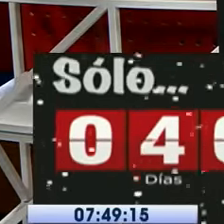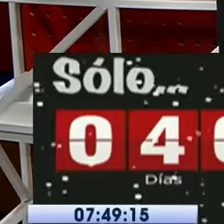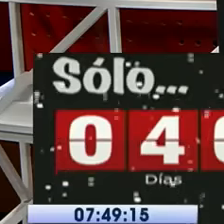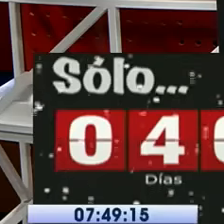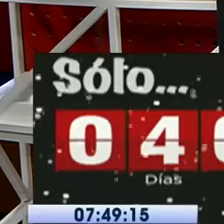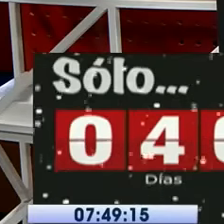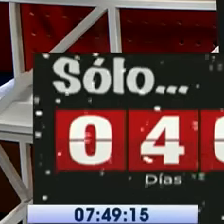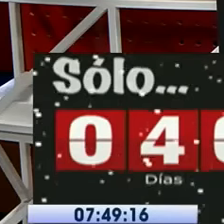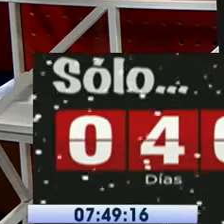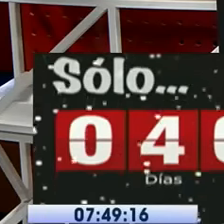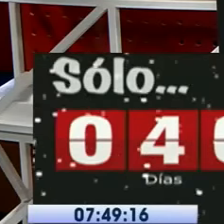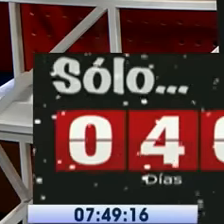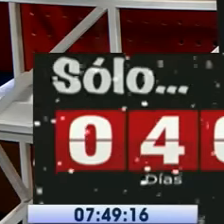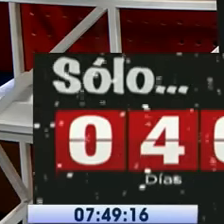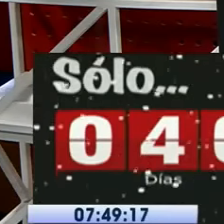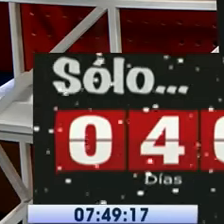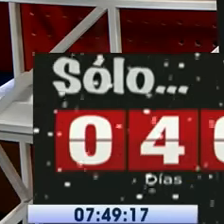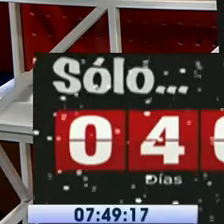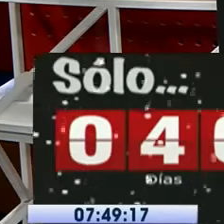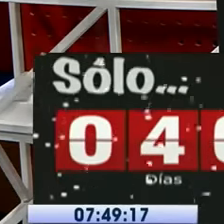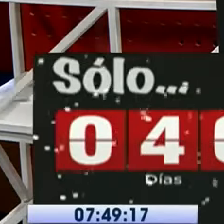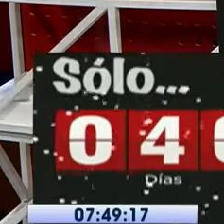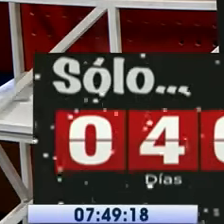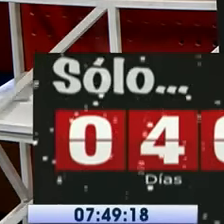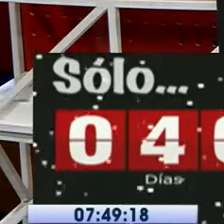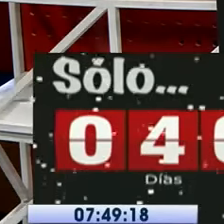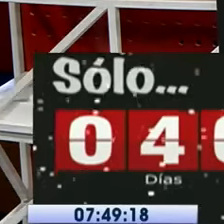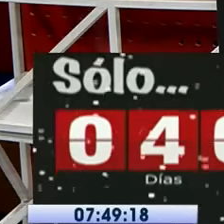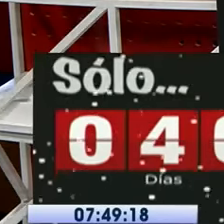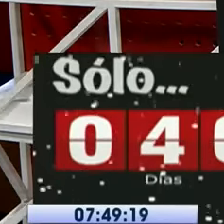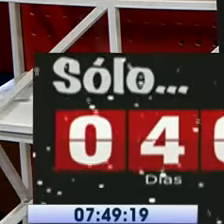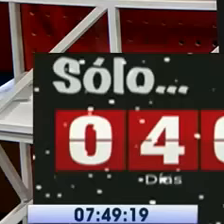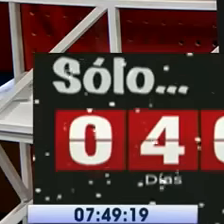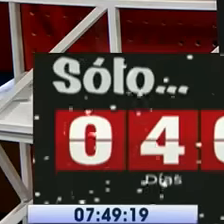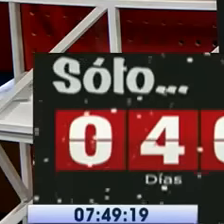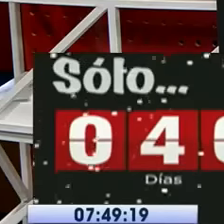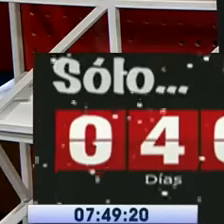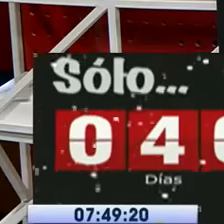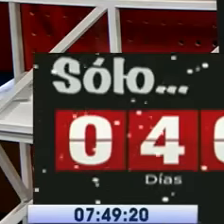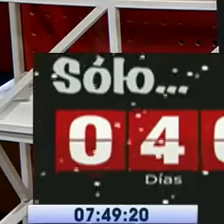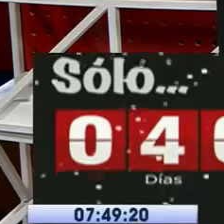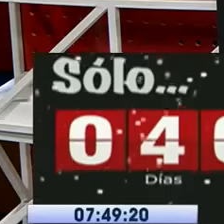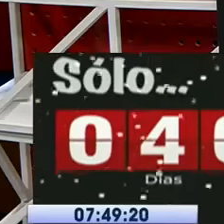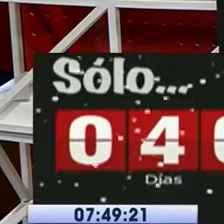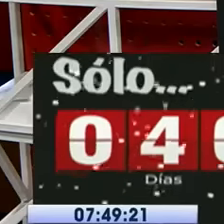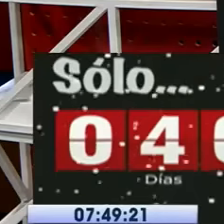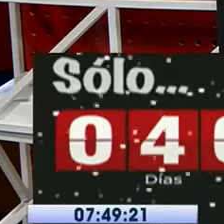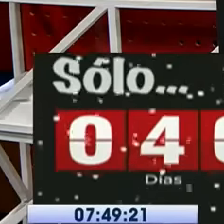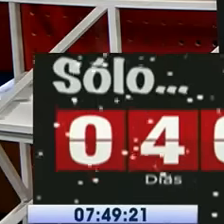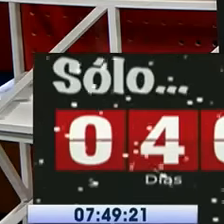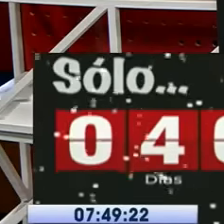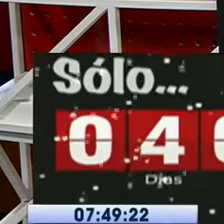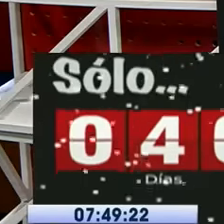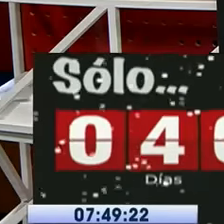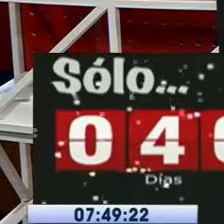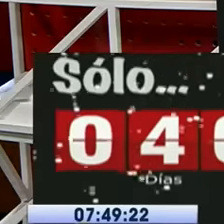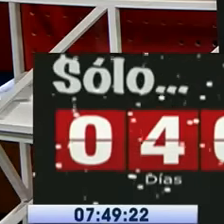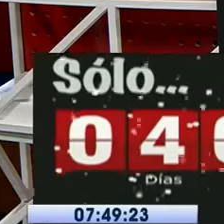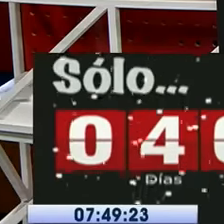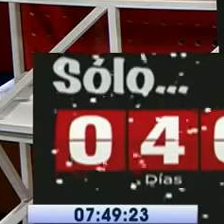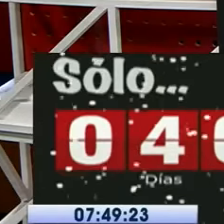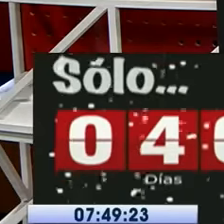emocionado. Ya estoy emocionado. Bueno, 16 horas. 16, bueno, a ver, 46 días, 16 horas, ¿no? 9